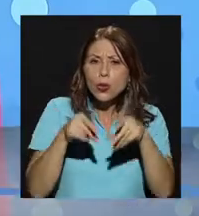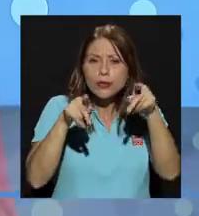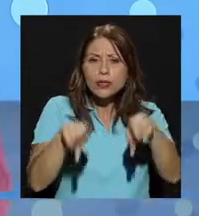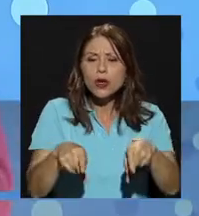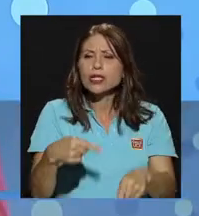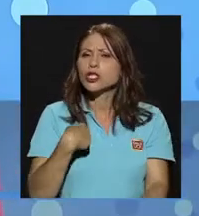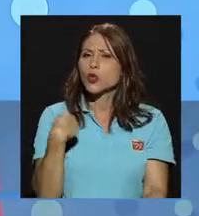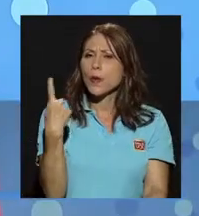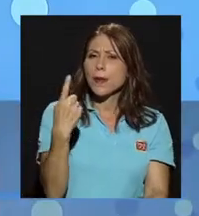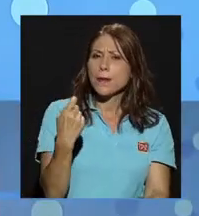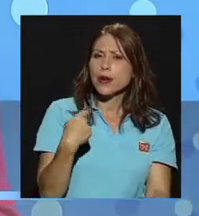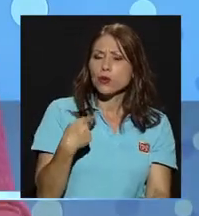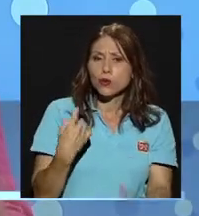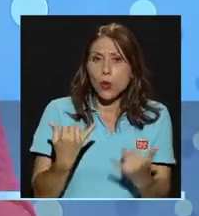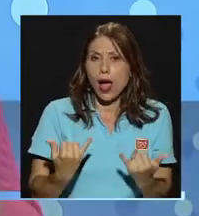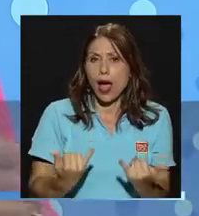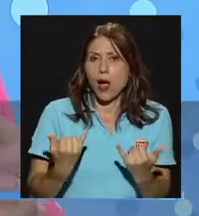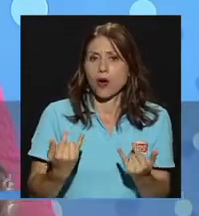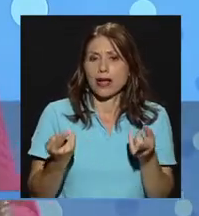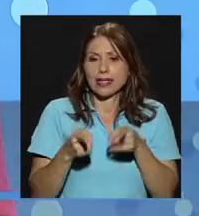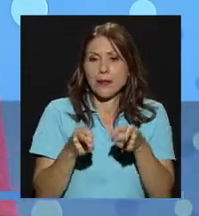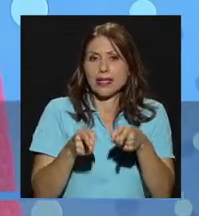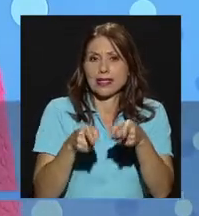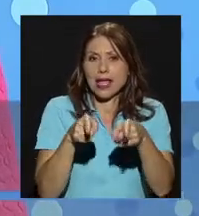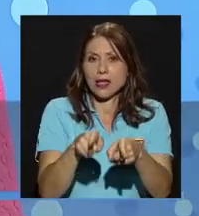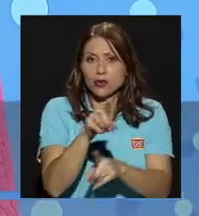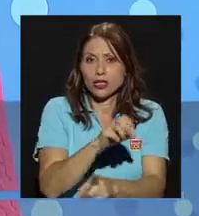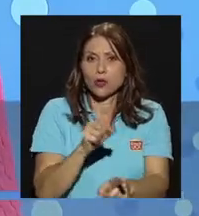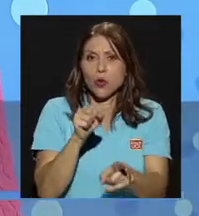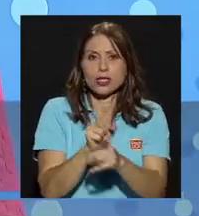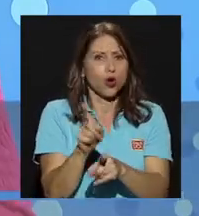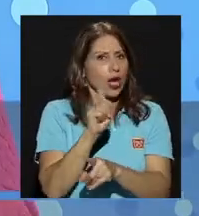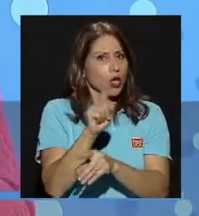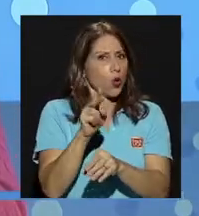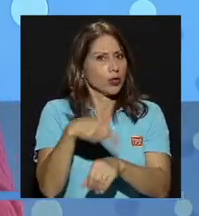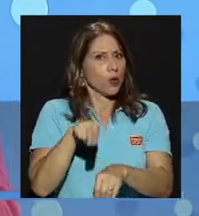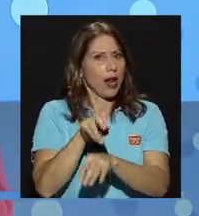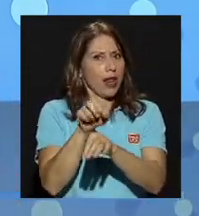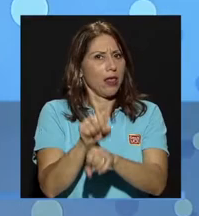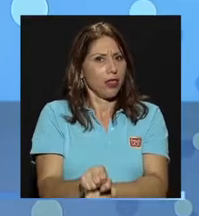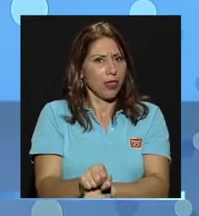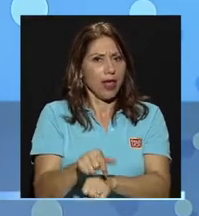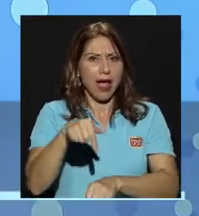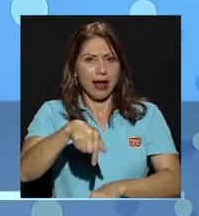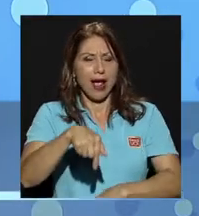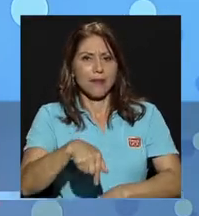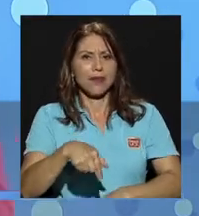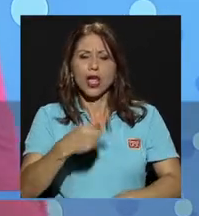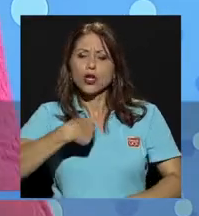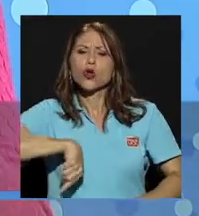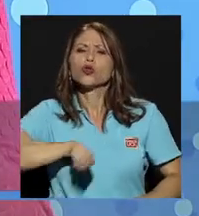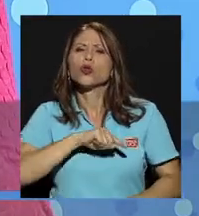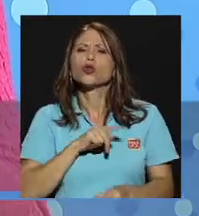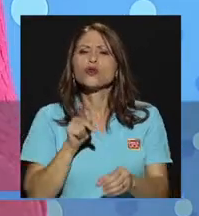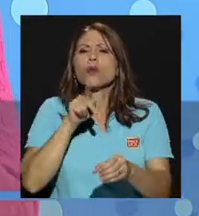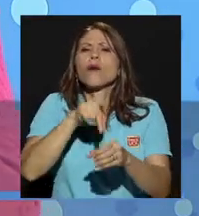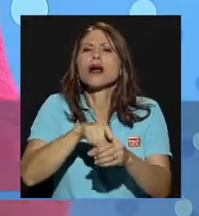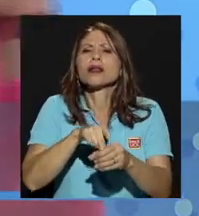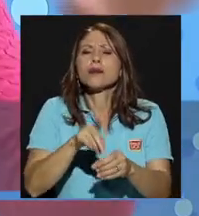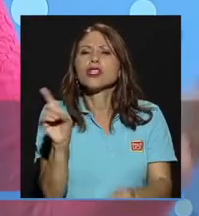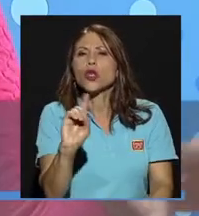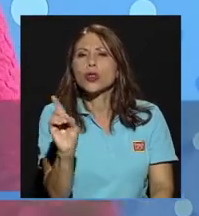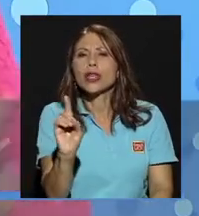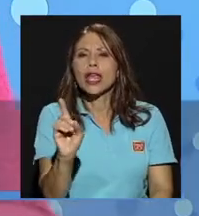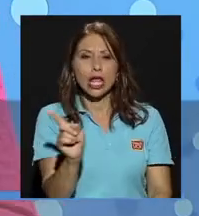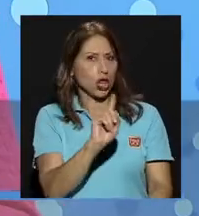también entonces, ahora que se ha dado de alguna manera esta situación atípica en nuestro campus, ¿dónde está la participación de nosotros? Es decir, no